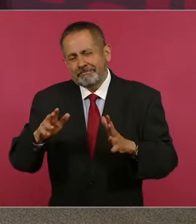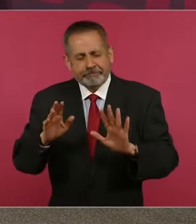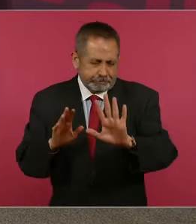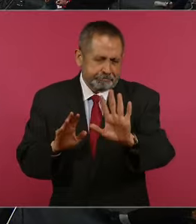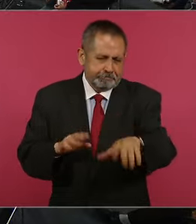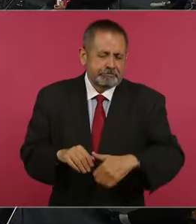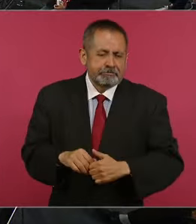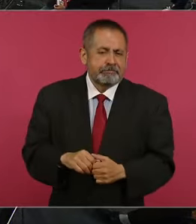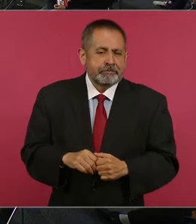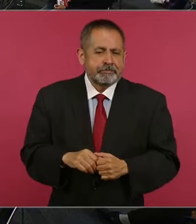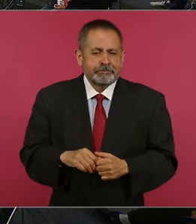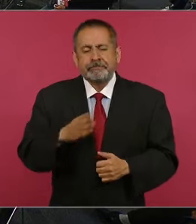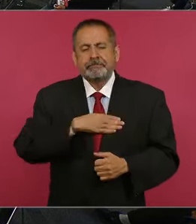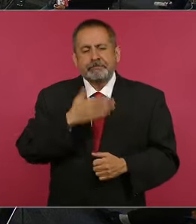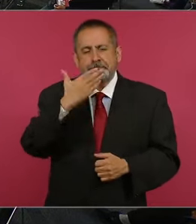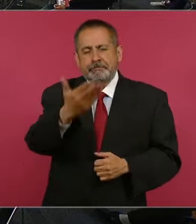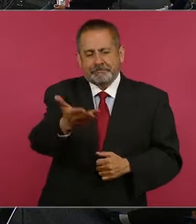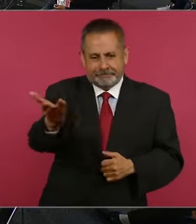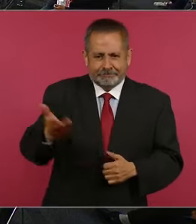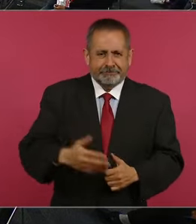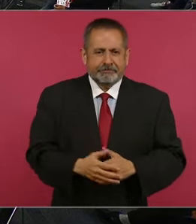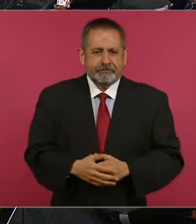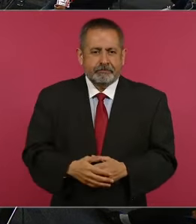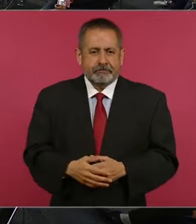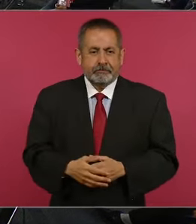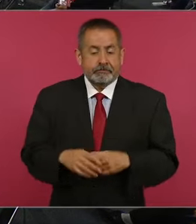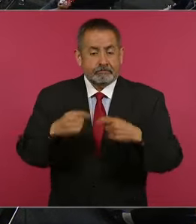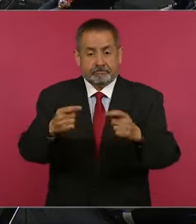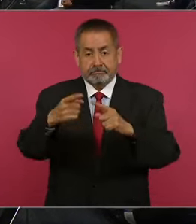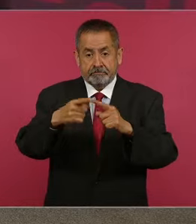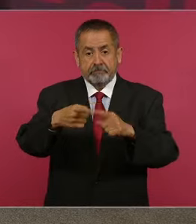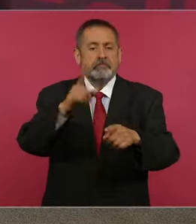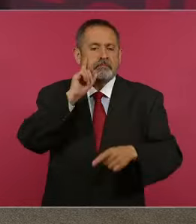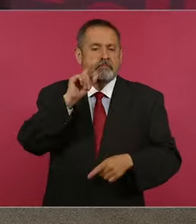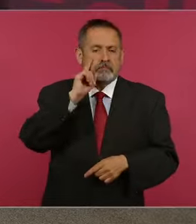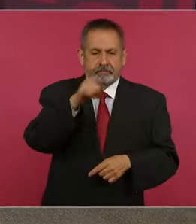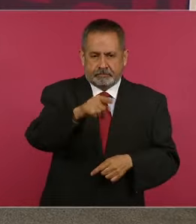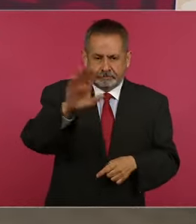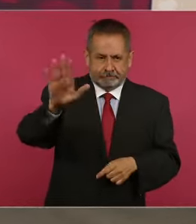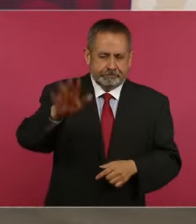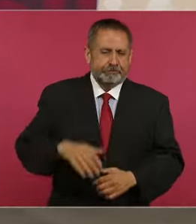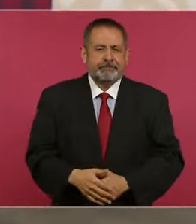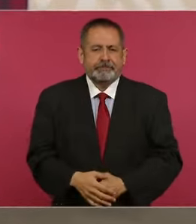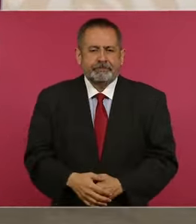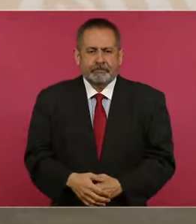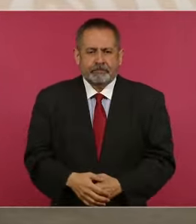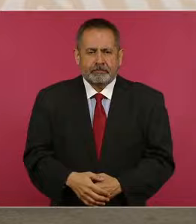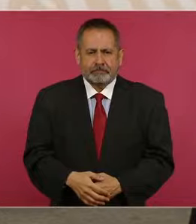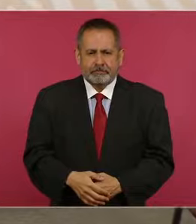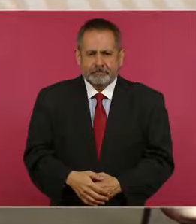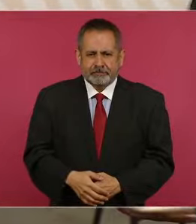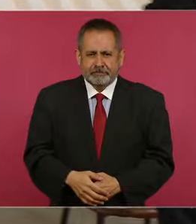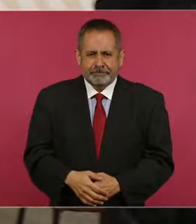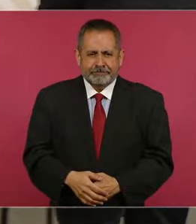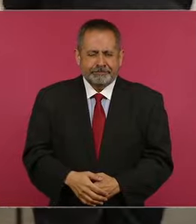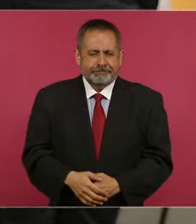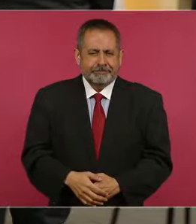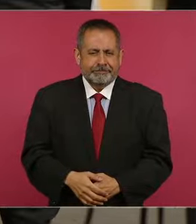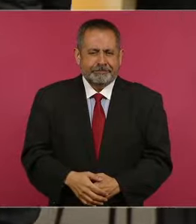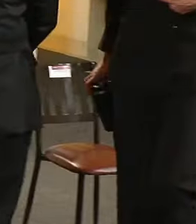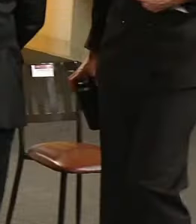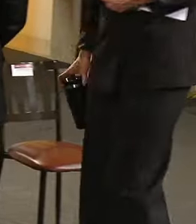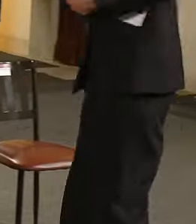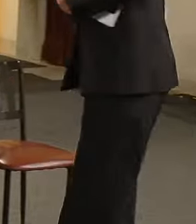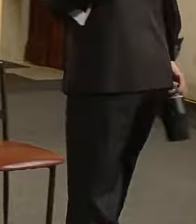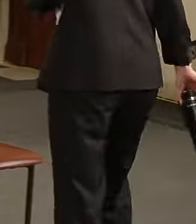pero que la pasen bien. Ya tienen la tarea mañana. Bueno, sí, lista.